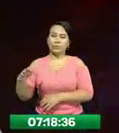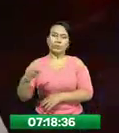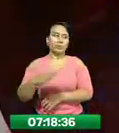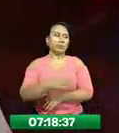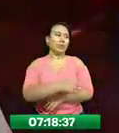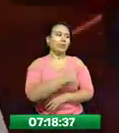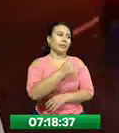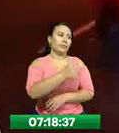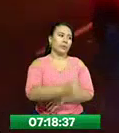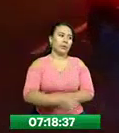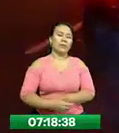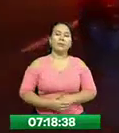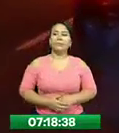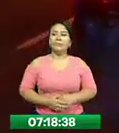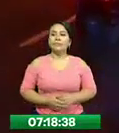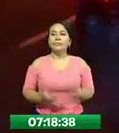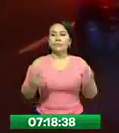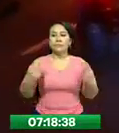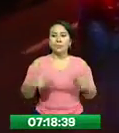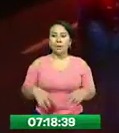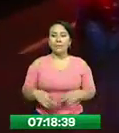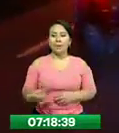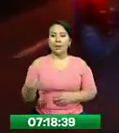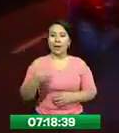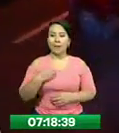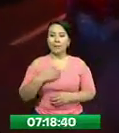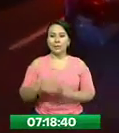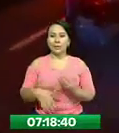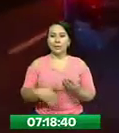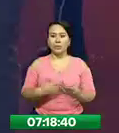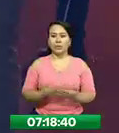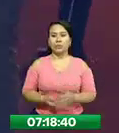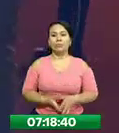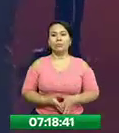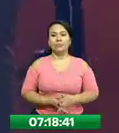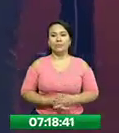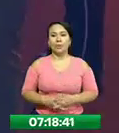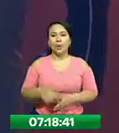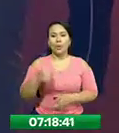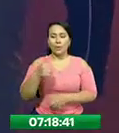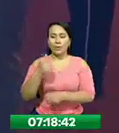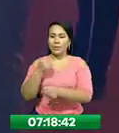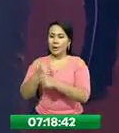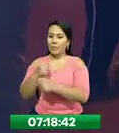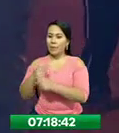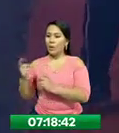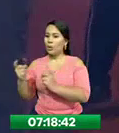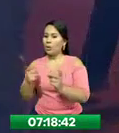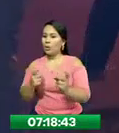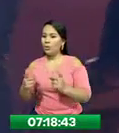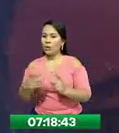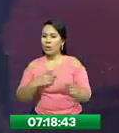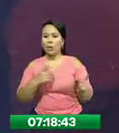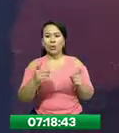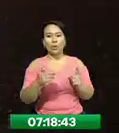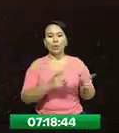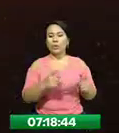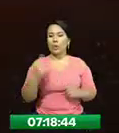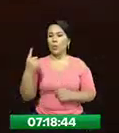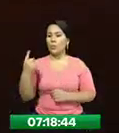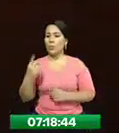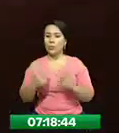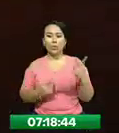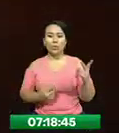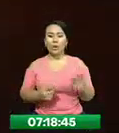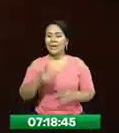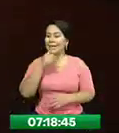bien, con tanta delincuencia que hay actualmente, me parece excelente. Un buen trabajo de control, tanto como de uno que tenga